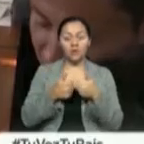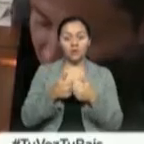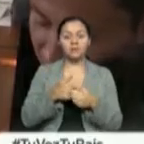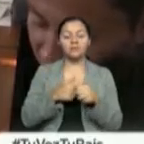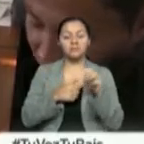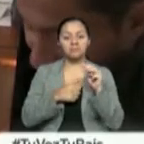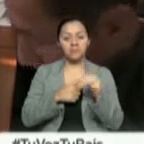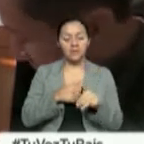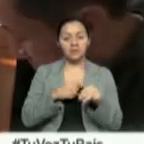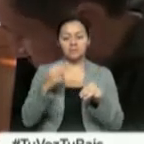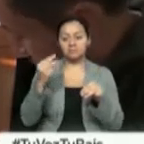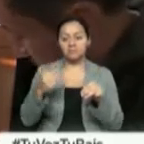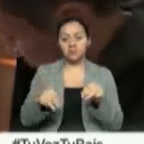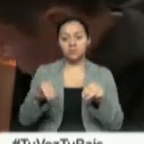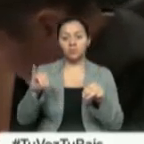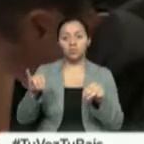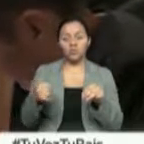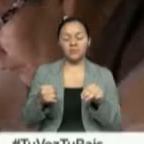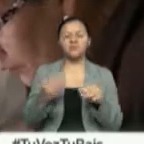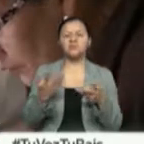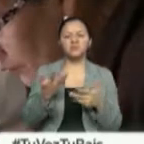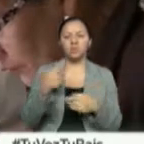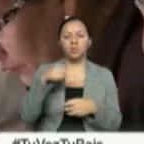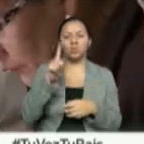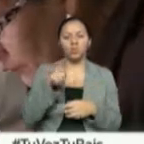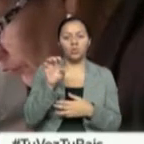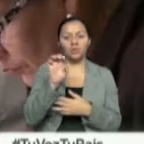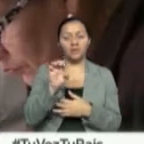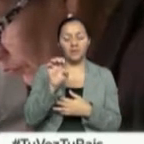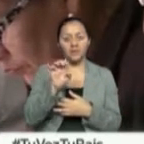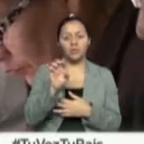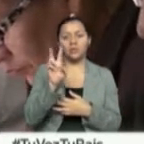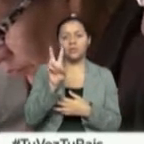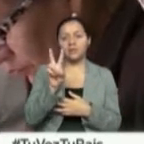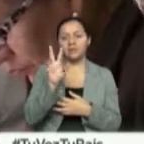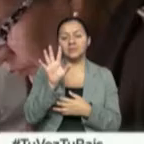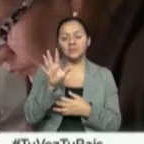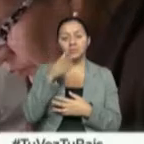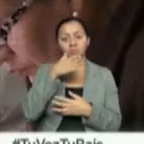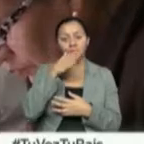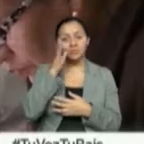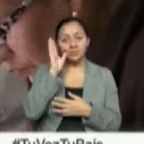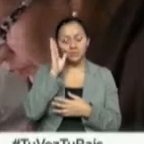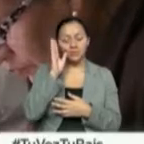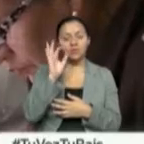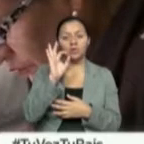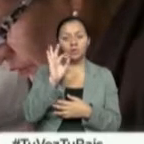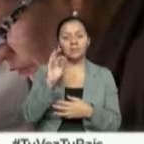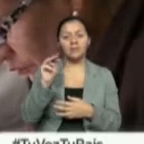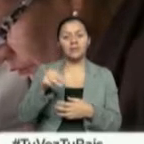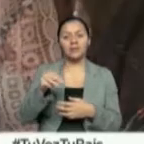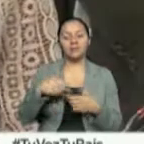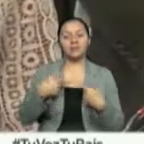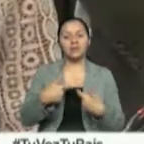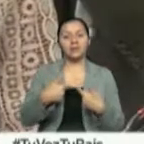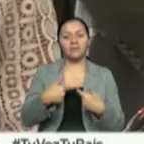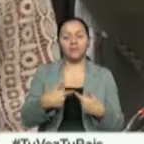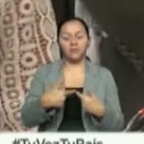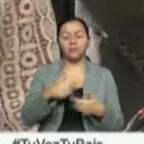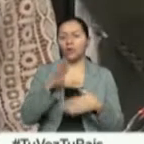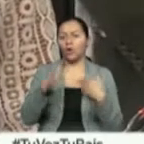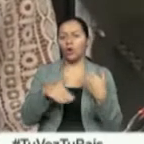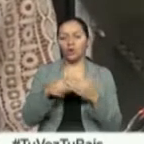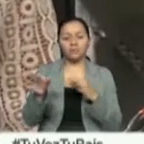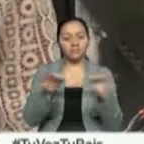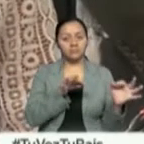martes miércoles o jueves serán el primero de enero 25 de diciembre y el martes de carnaval todos los traslados